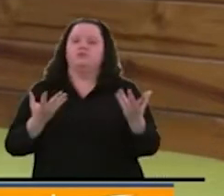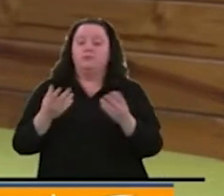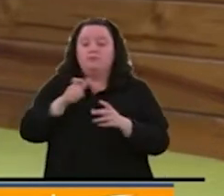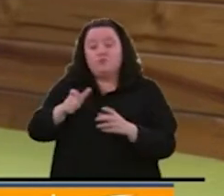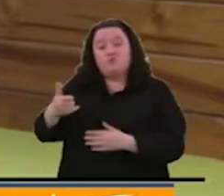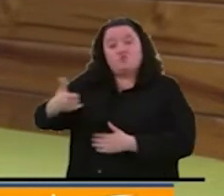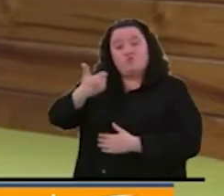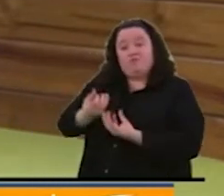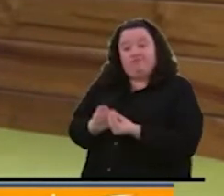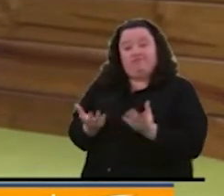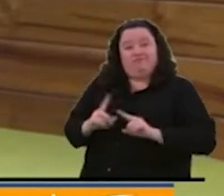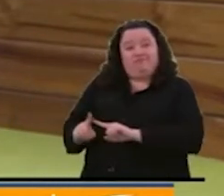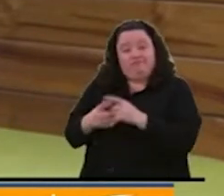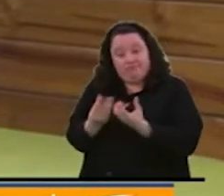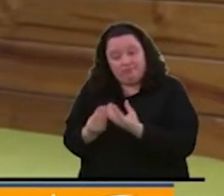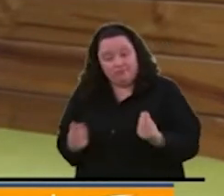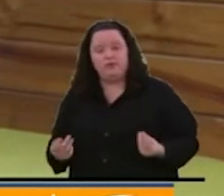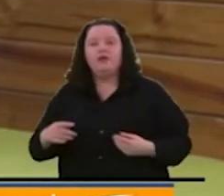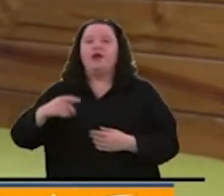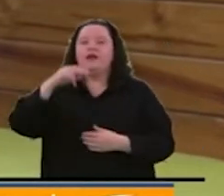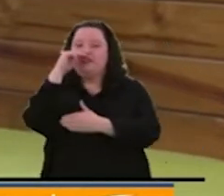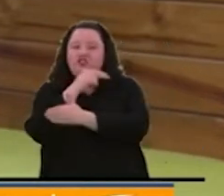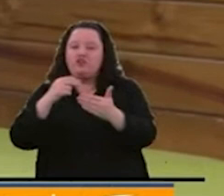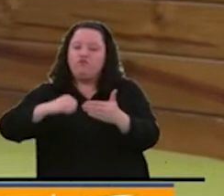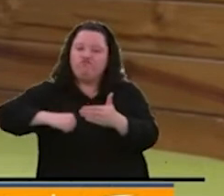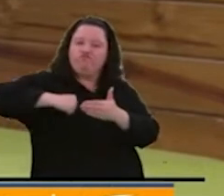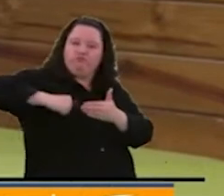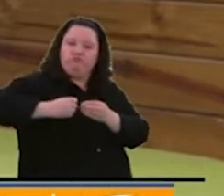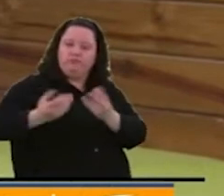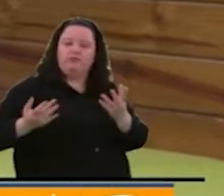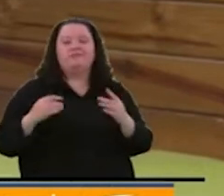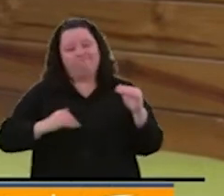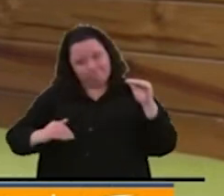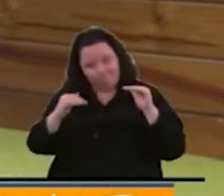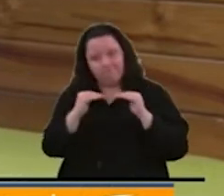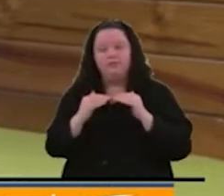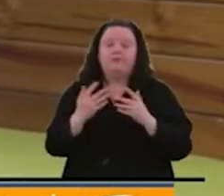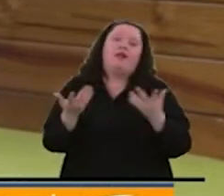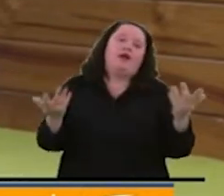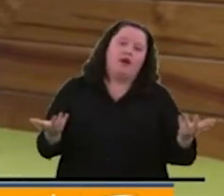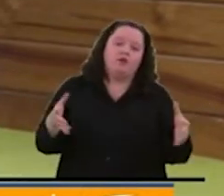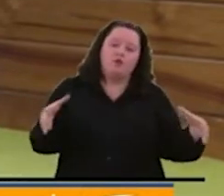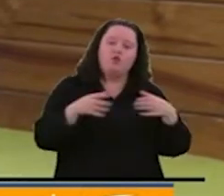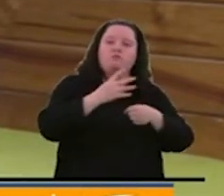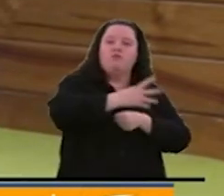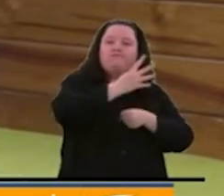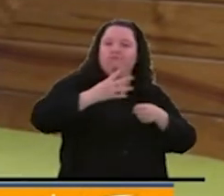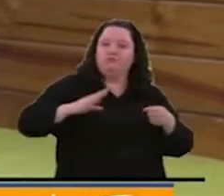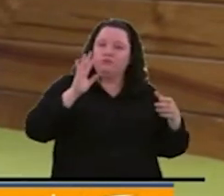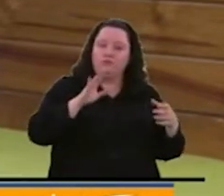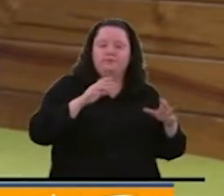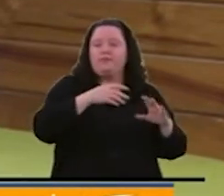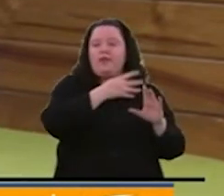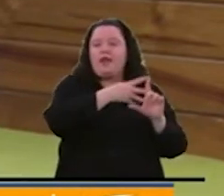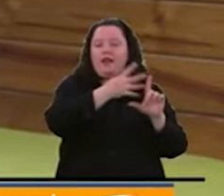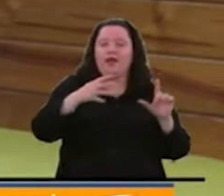juventudes, para los derechos de la niñez y por supuesto la comunidad LGBTIQ